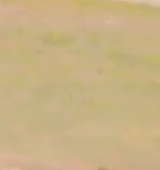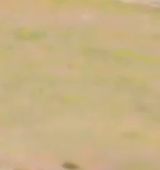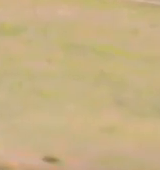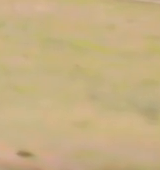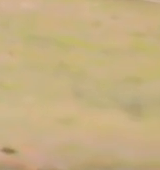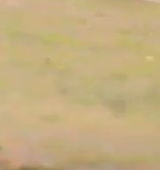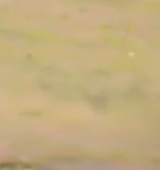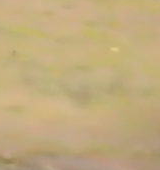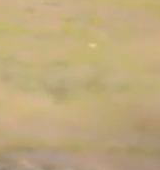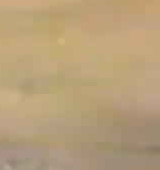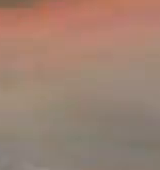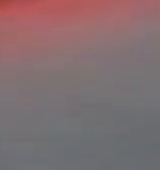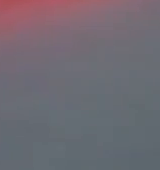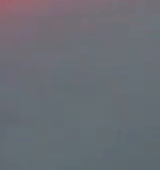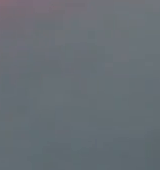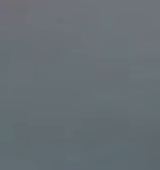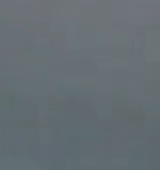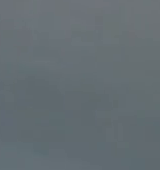5166-2313.